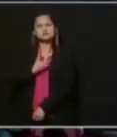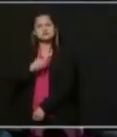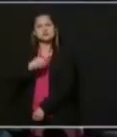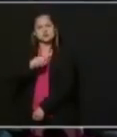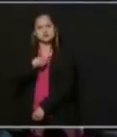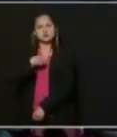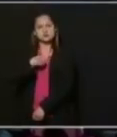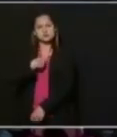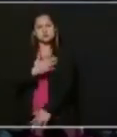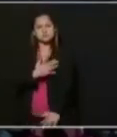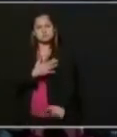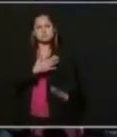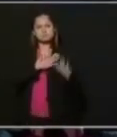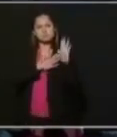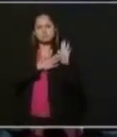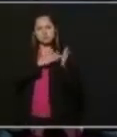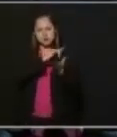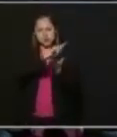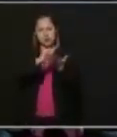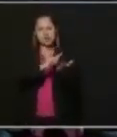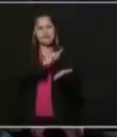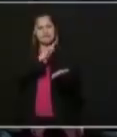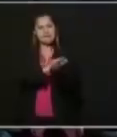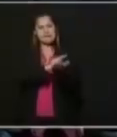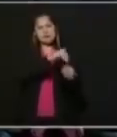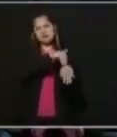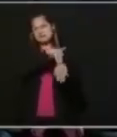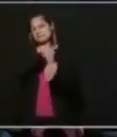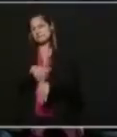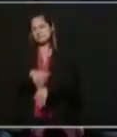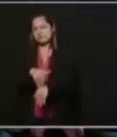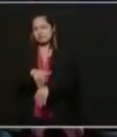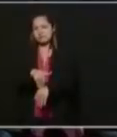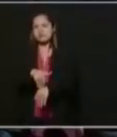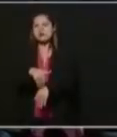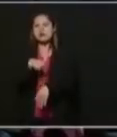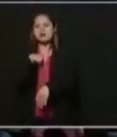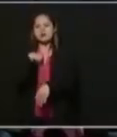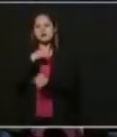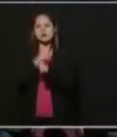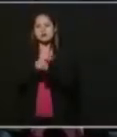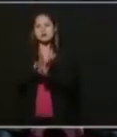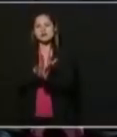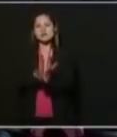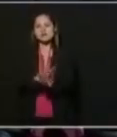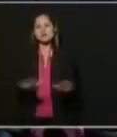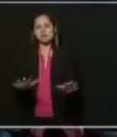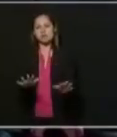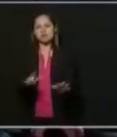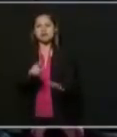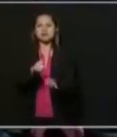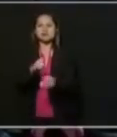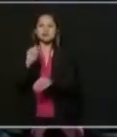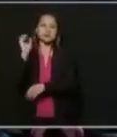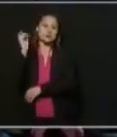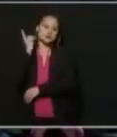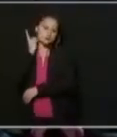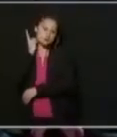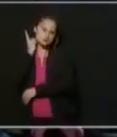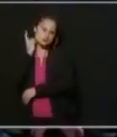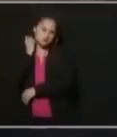lo que establece la ley. Voy a rendir un informe en el Congreso y